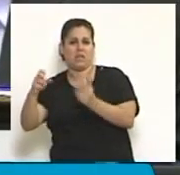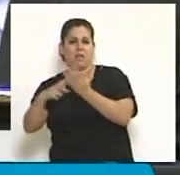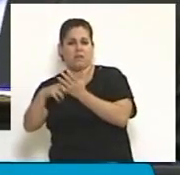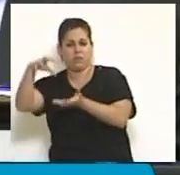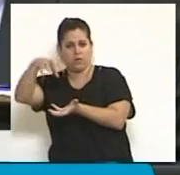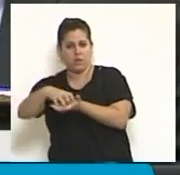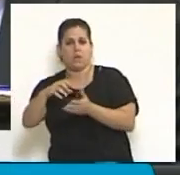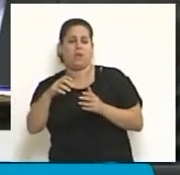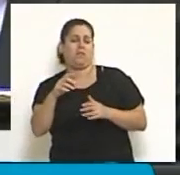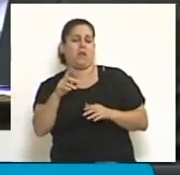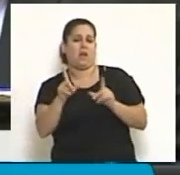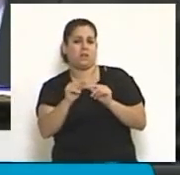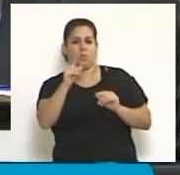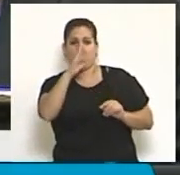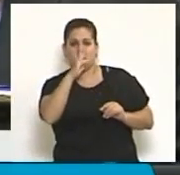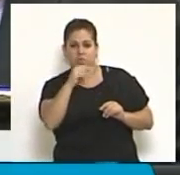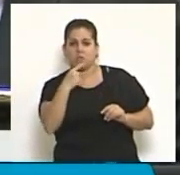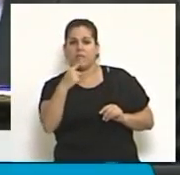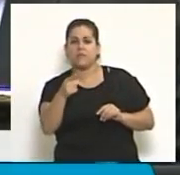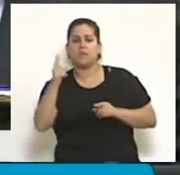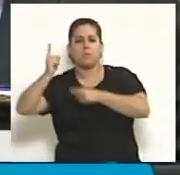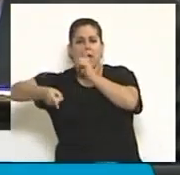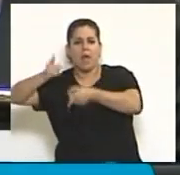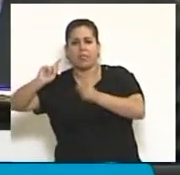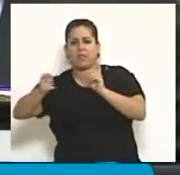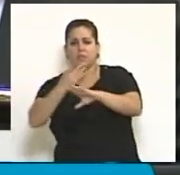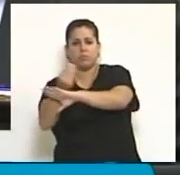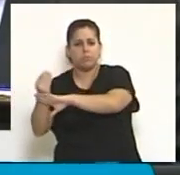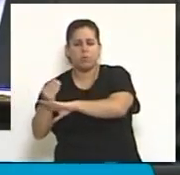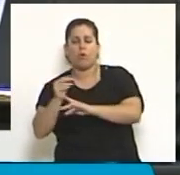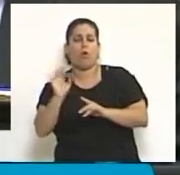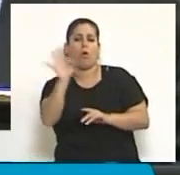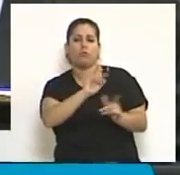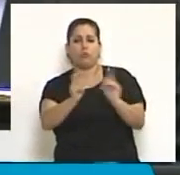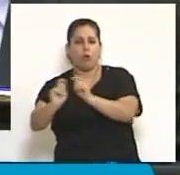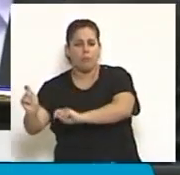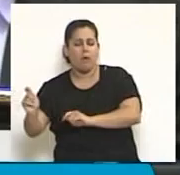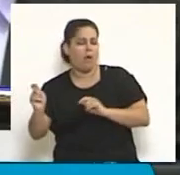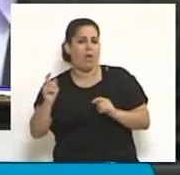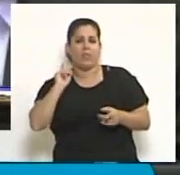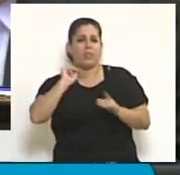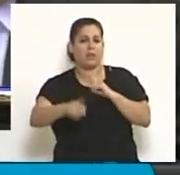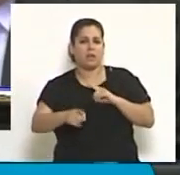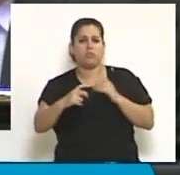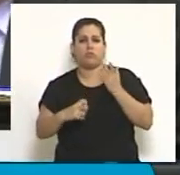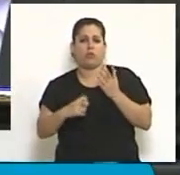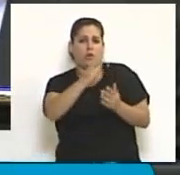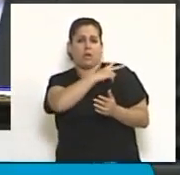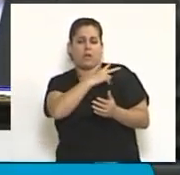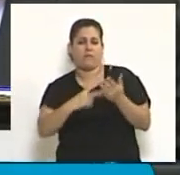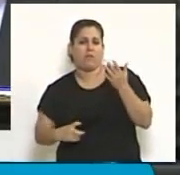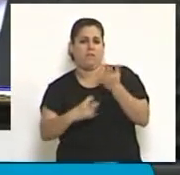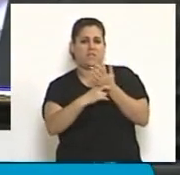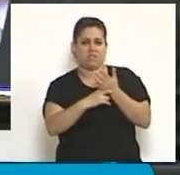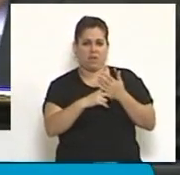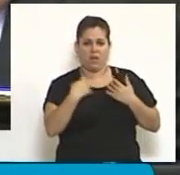artículo 14 infine, será nombrado y sustituido en esa función directamente por el Procurador General de la